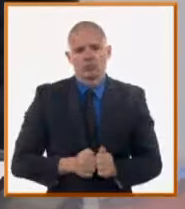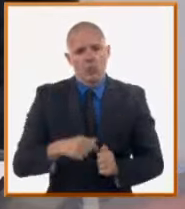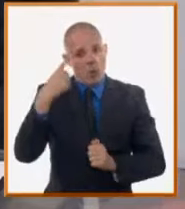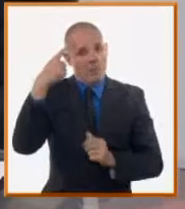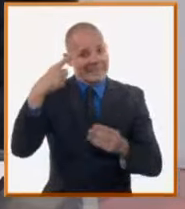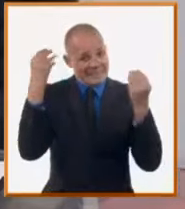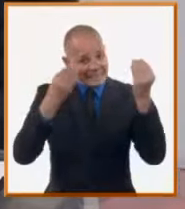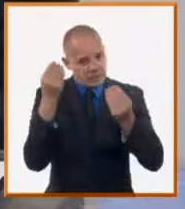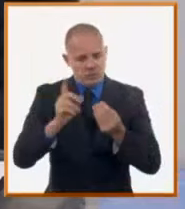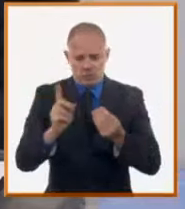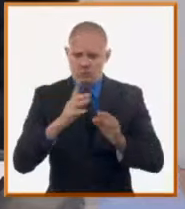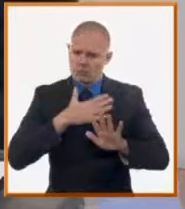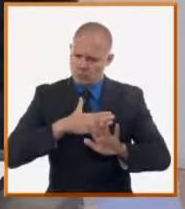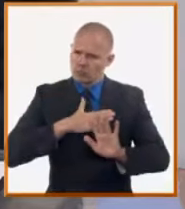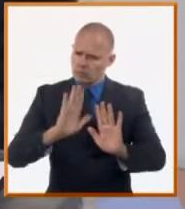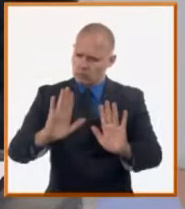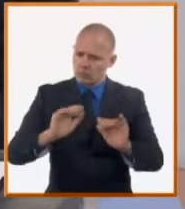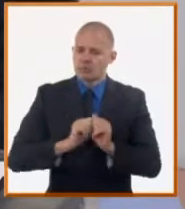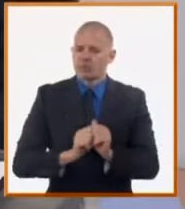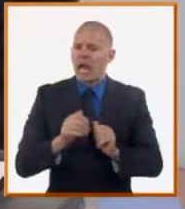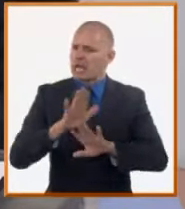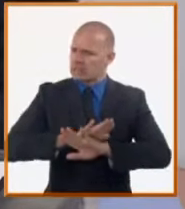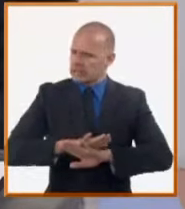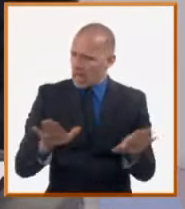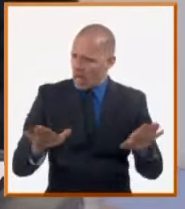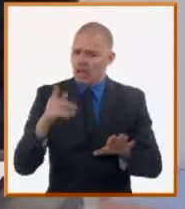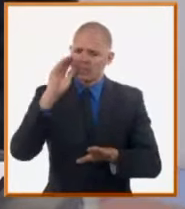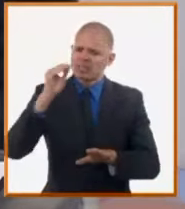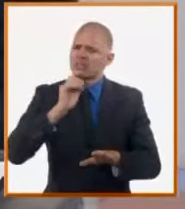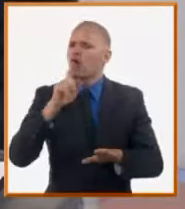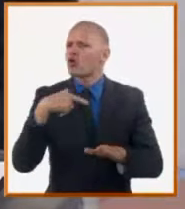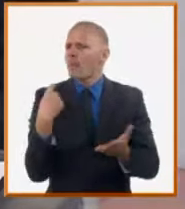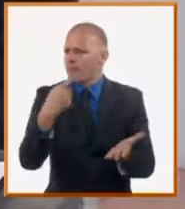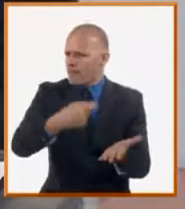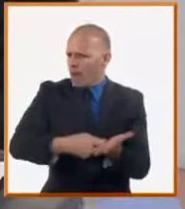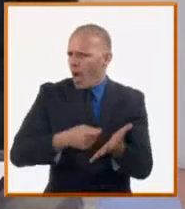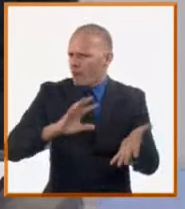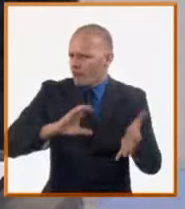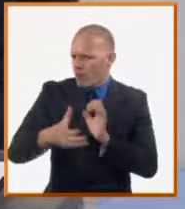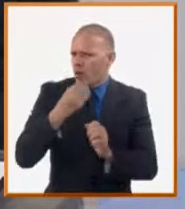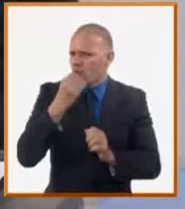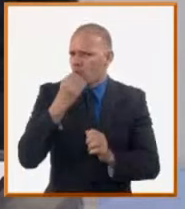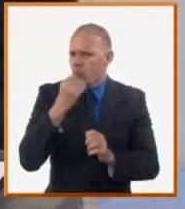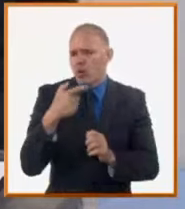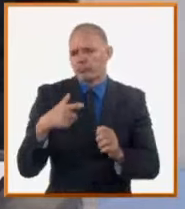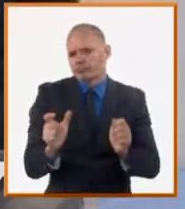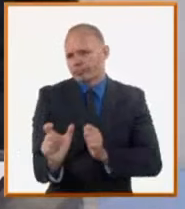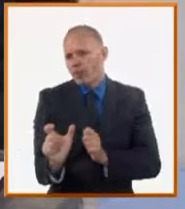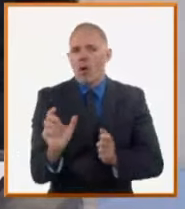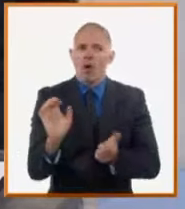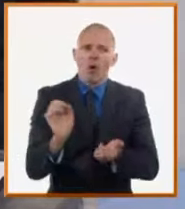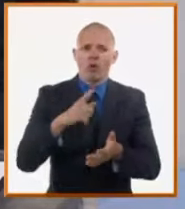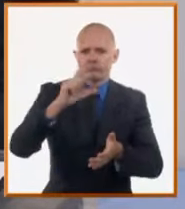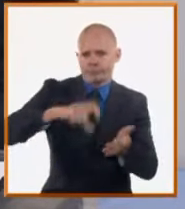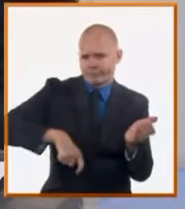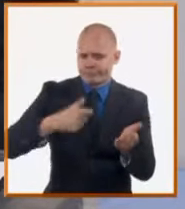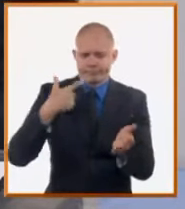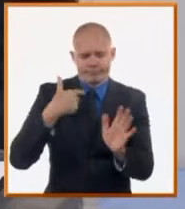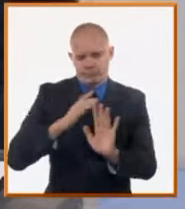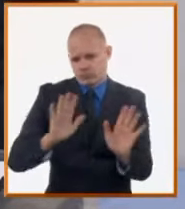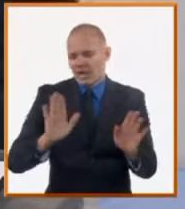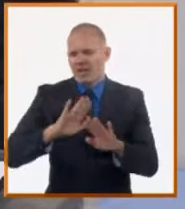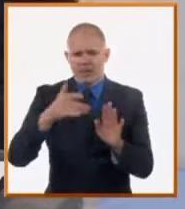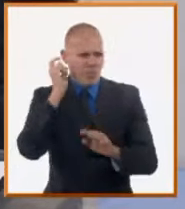están las condiciones creadas con los medios de pago sobre todo estos temas se referirá a la vicepresidenta de la